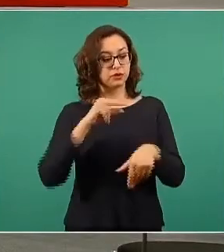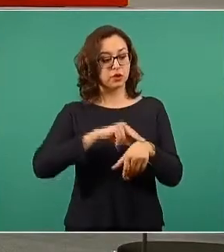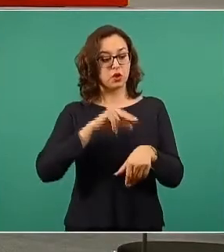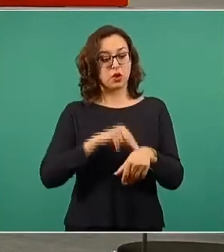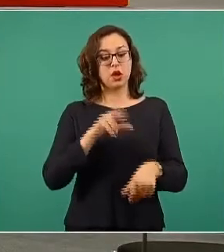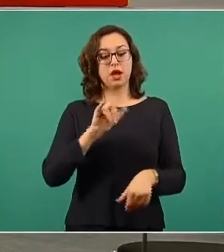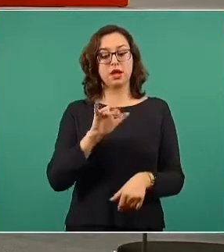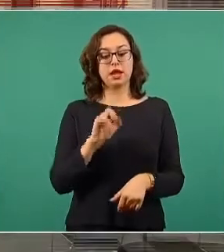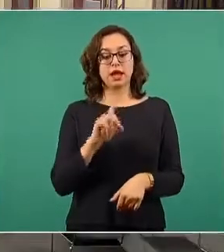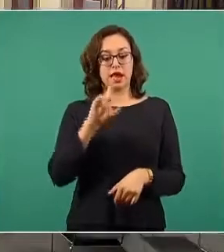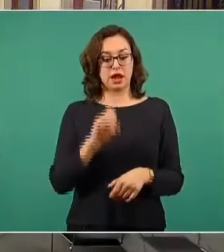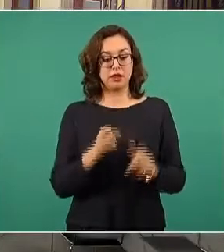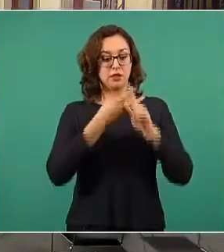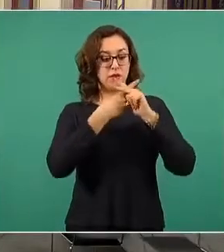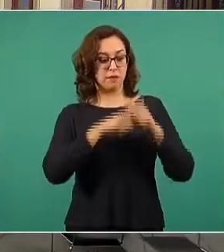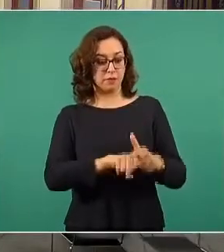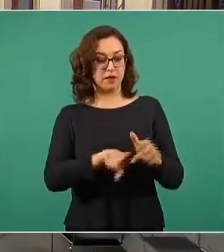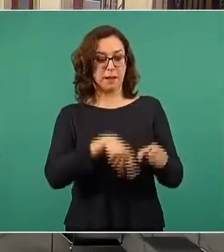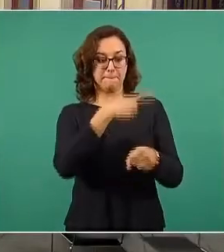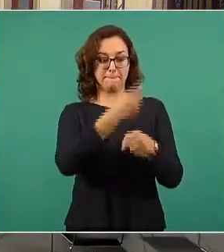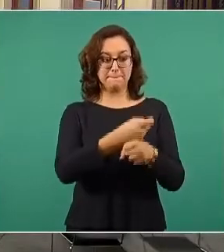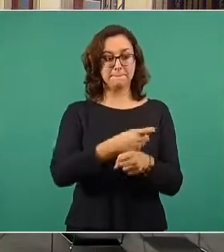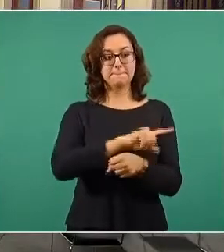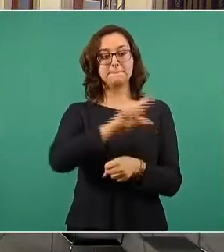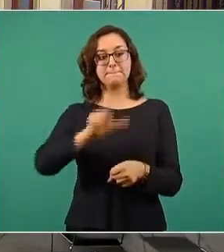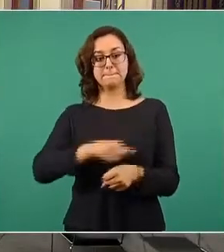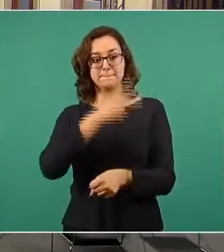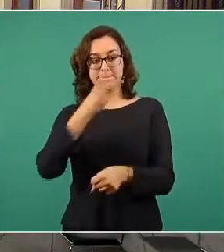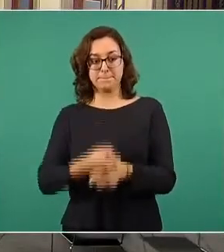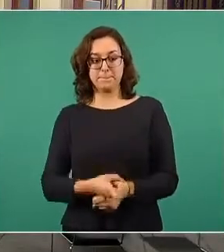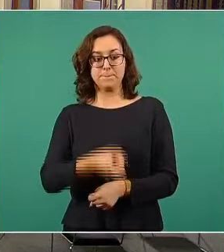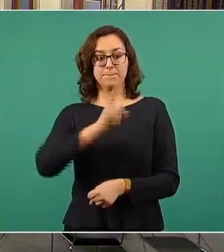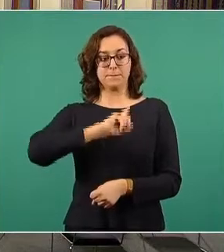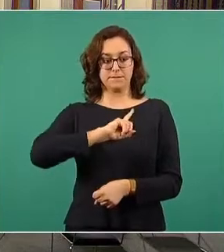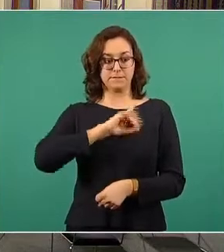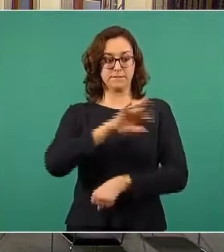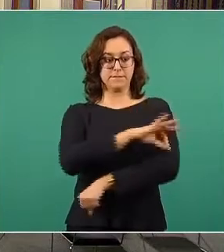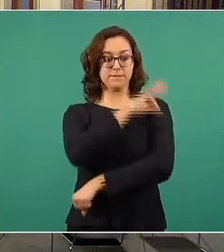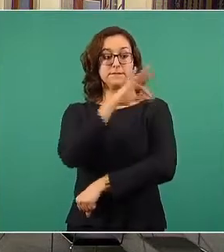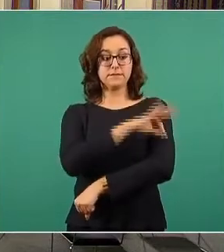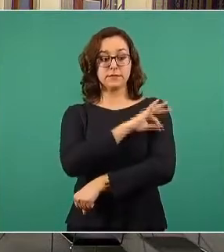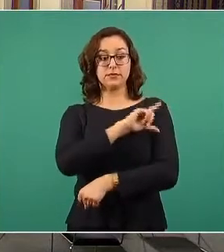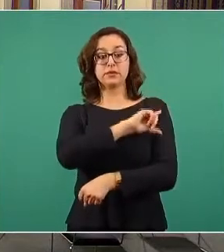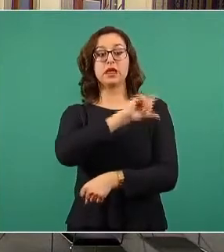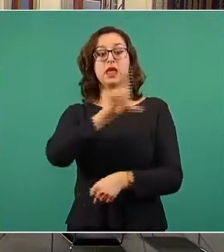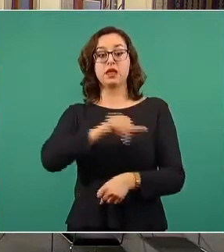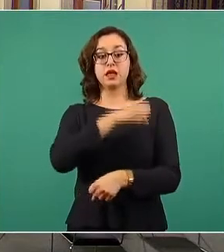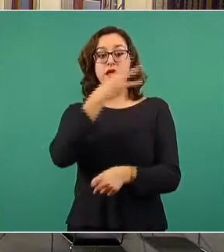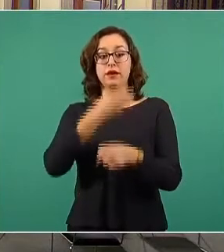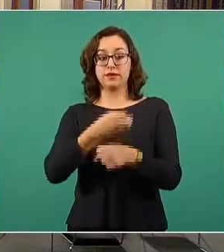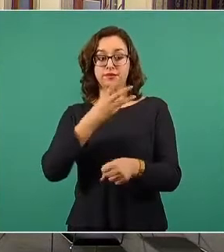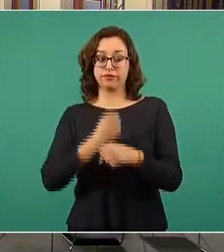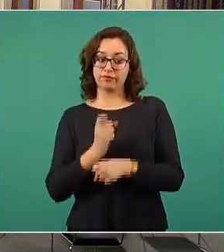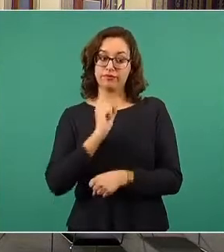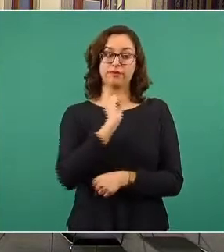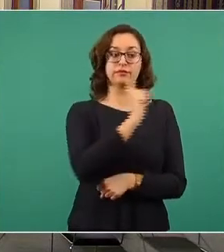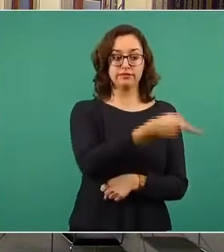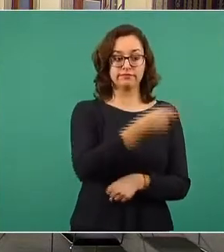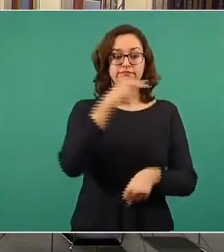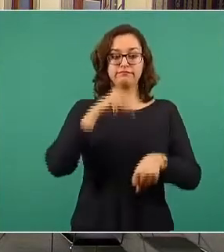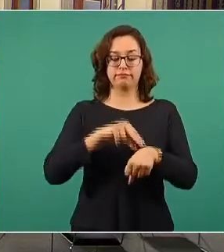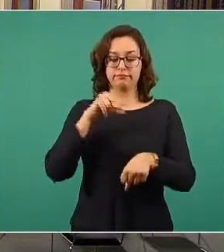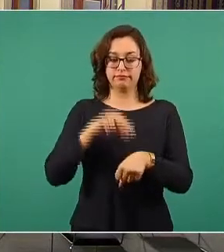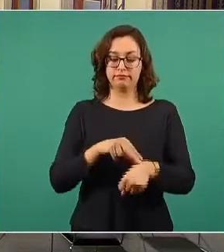si presenta el primer segmento, yo presentaré lo de vacunación y regresamos con el doctor Cortés con el último segmento